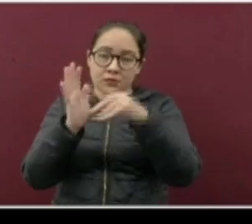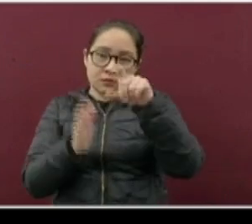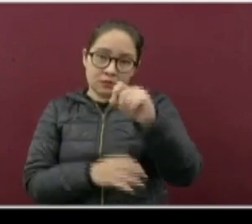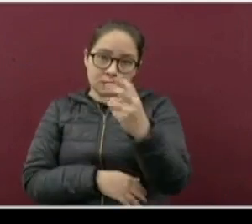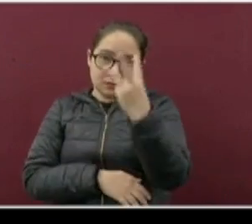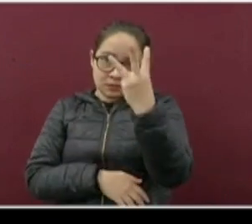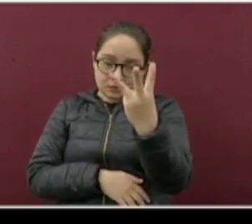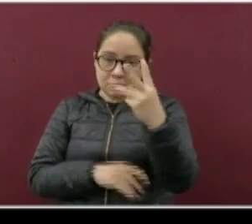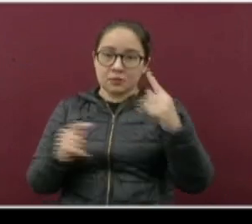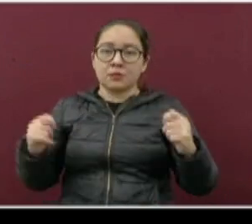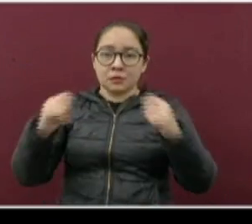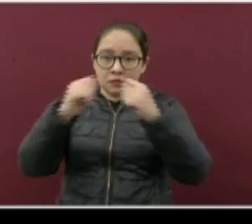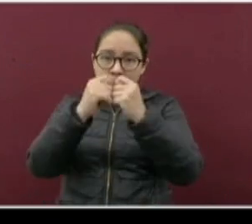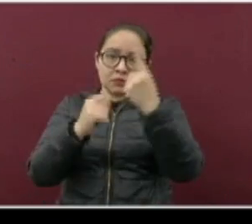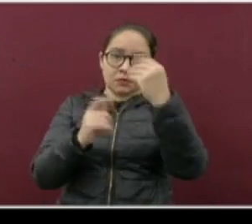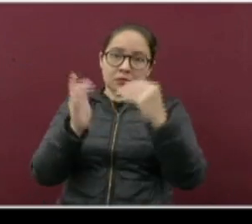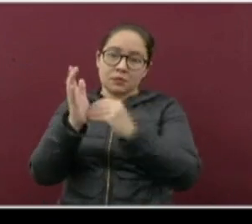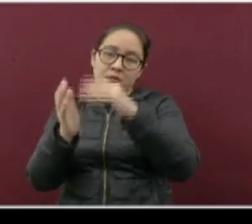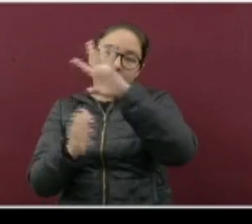casos, Tuxpan,